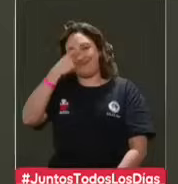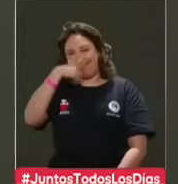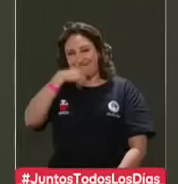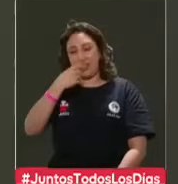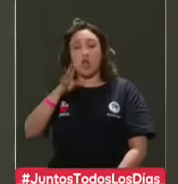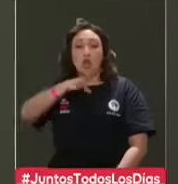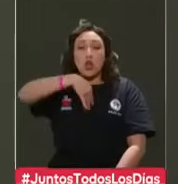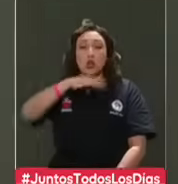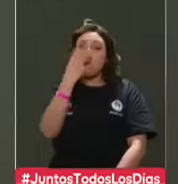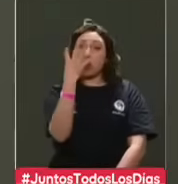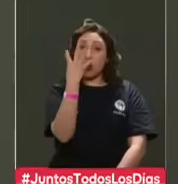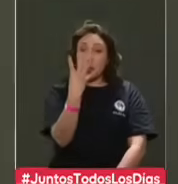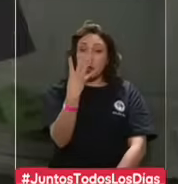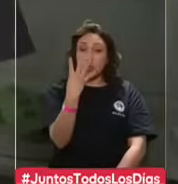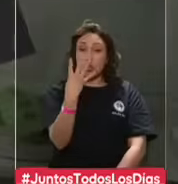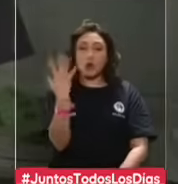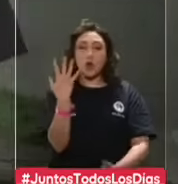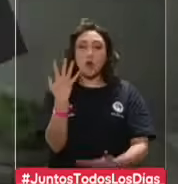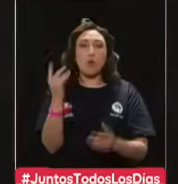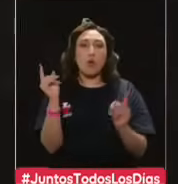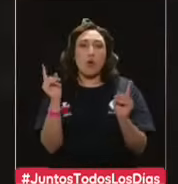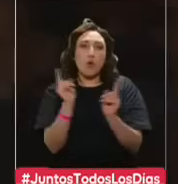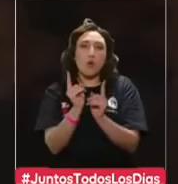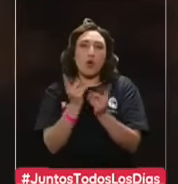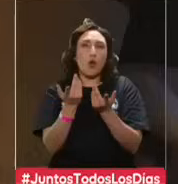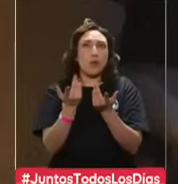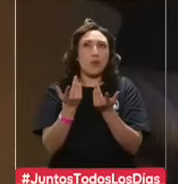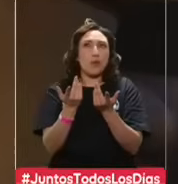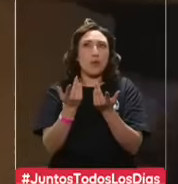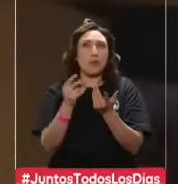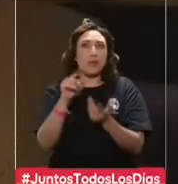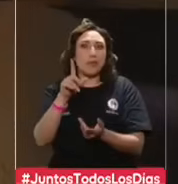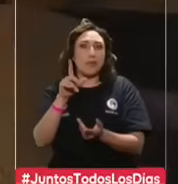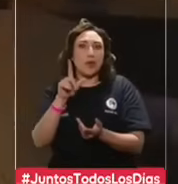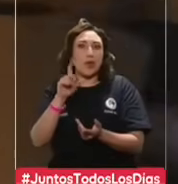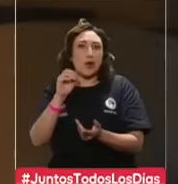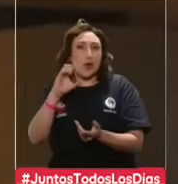Nosotros cuatro somos como un poco los locos Adam.